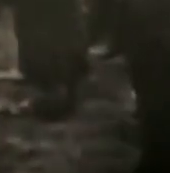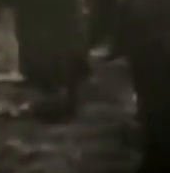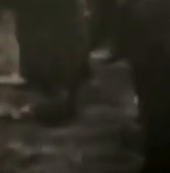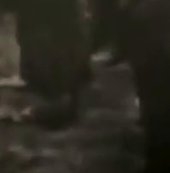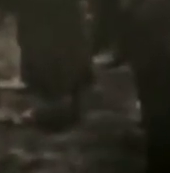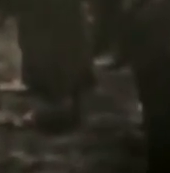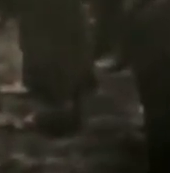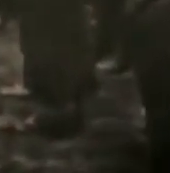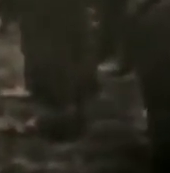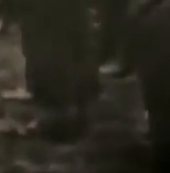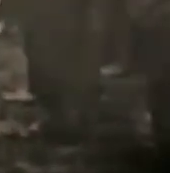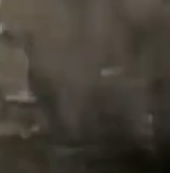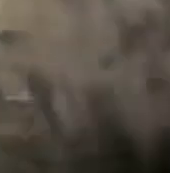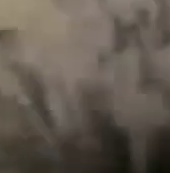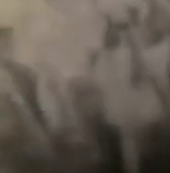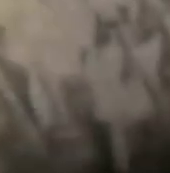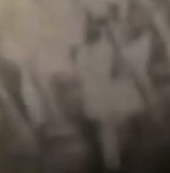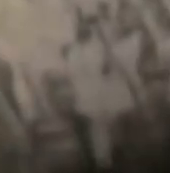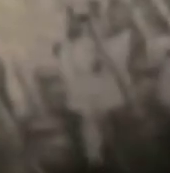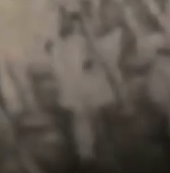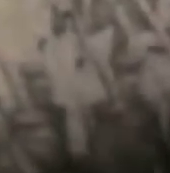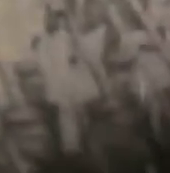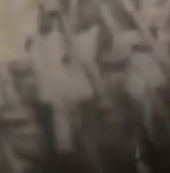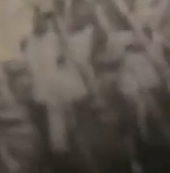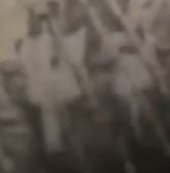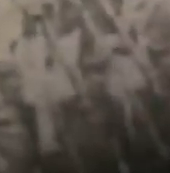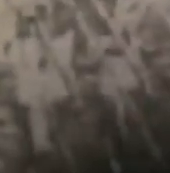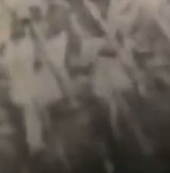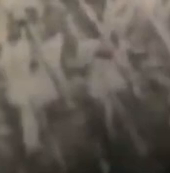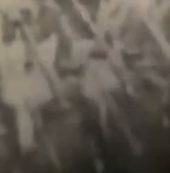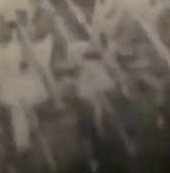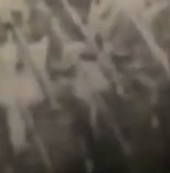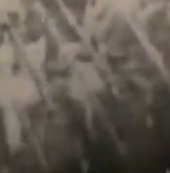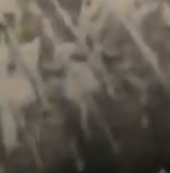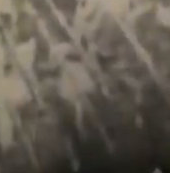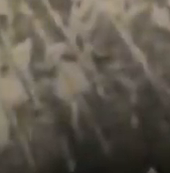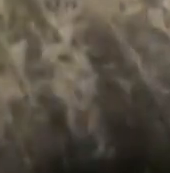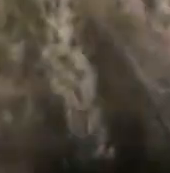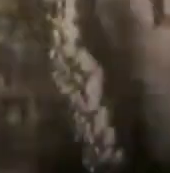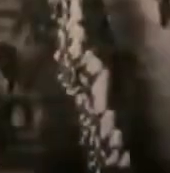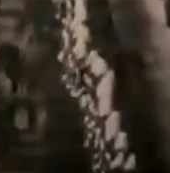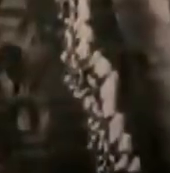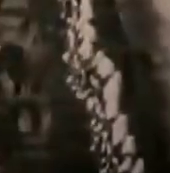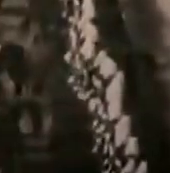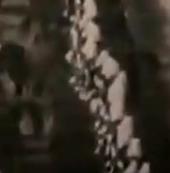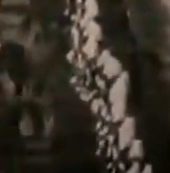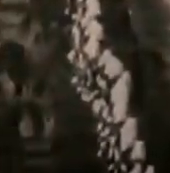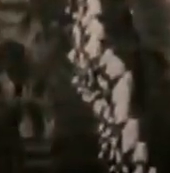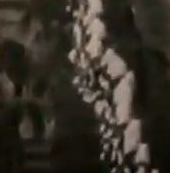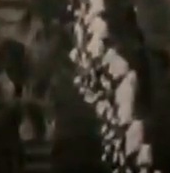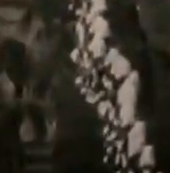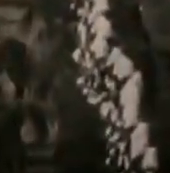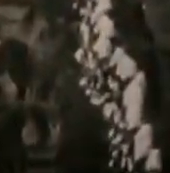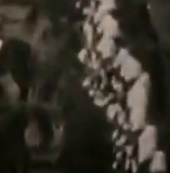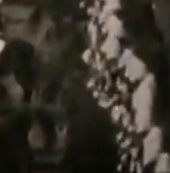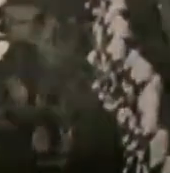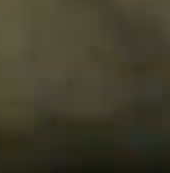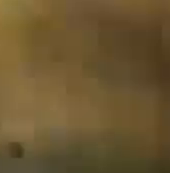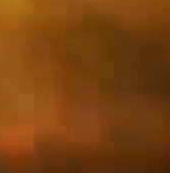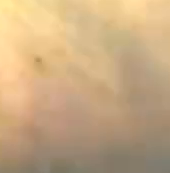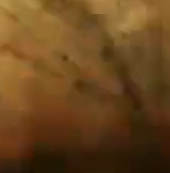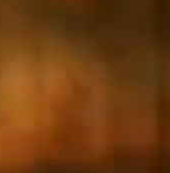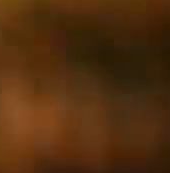del Ejército Federal, volviéndolo desde ese año una tradición y parte de las festividades del Grito de